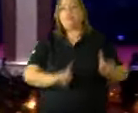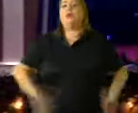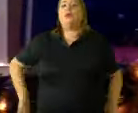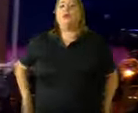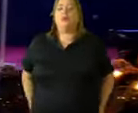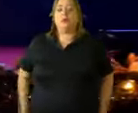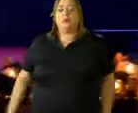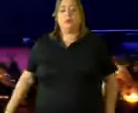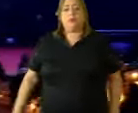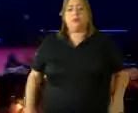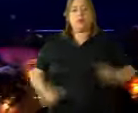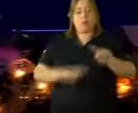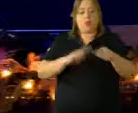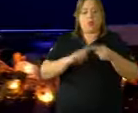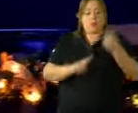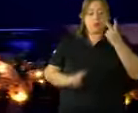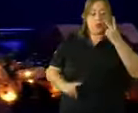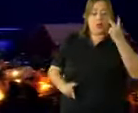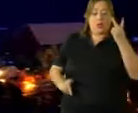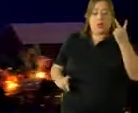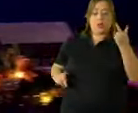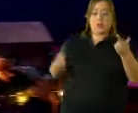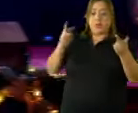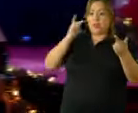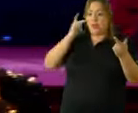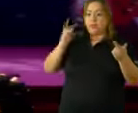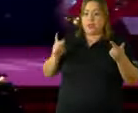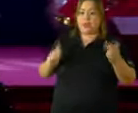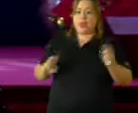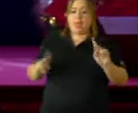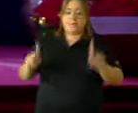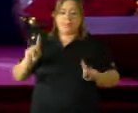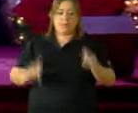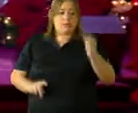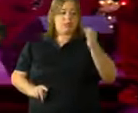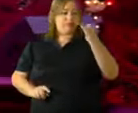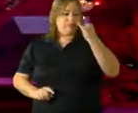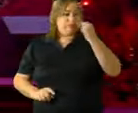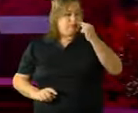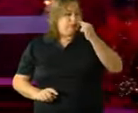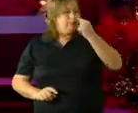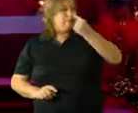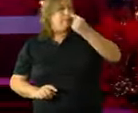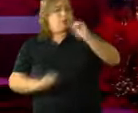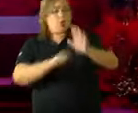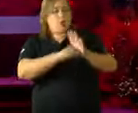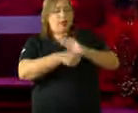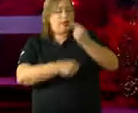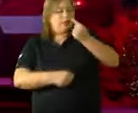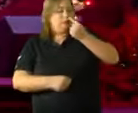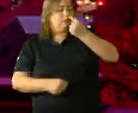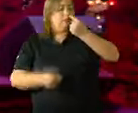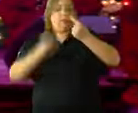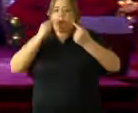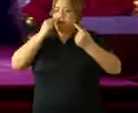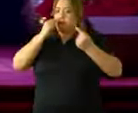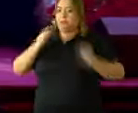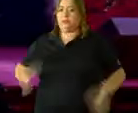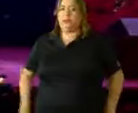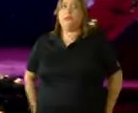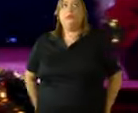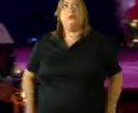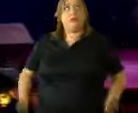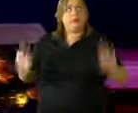Y cuando yo vi toda aquella gente que nos iba a meter un palito en la nariz, alaba, yo dije, esto se va a